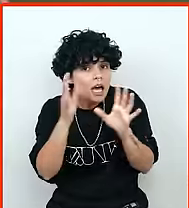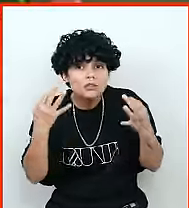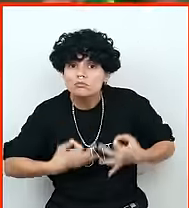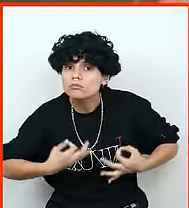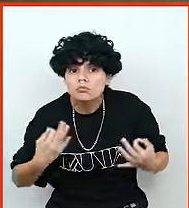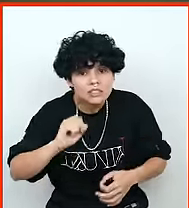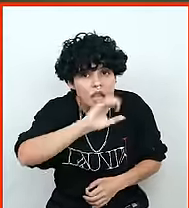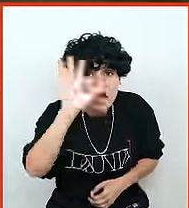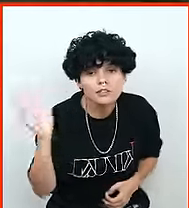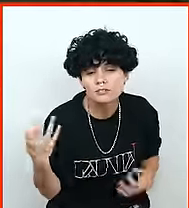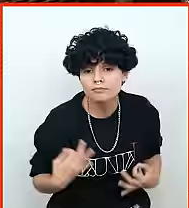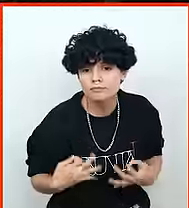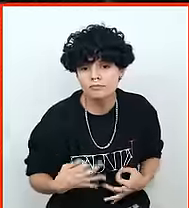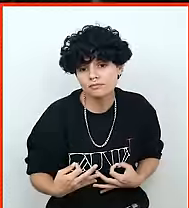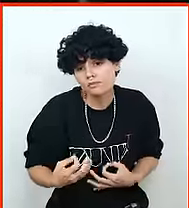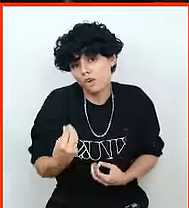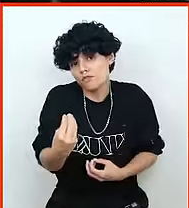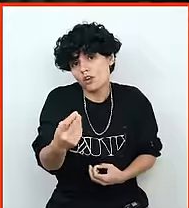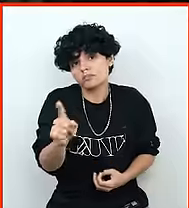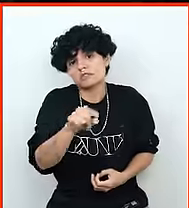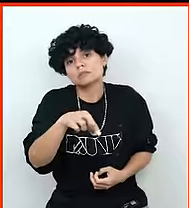claros.